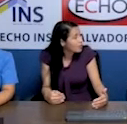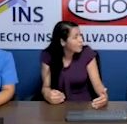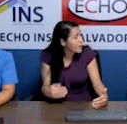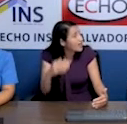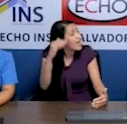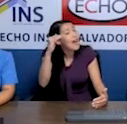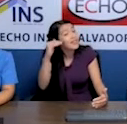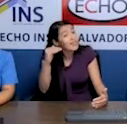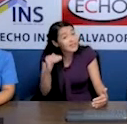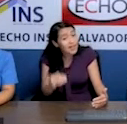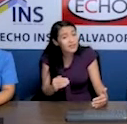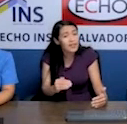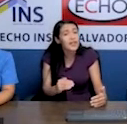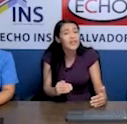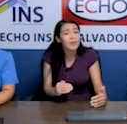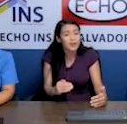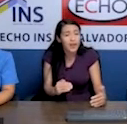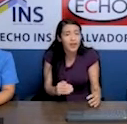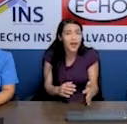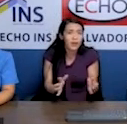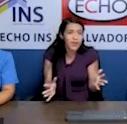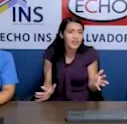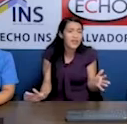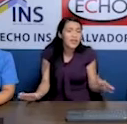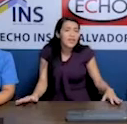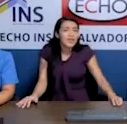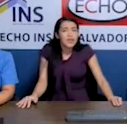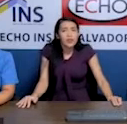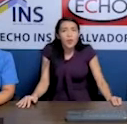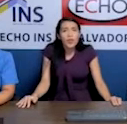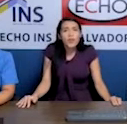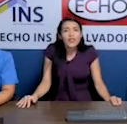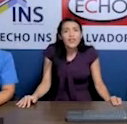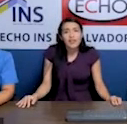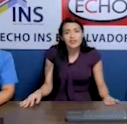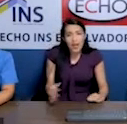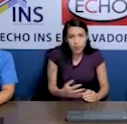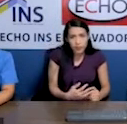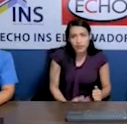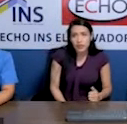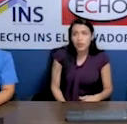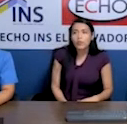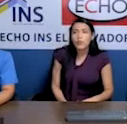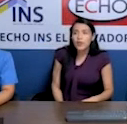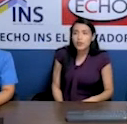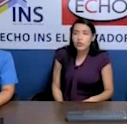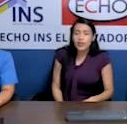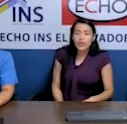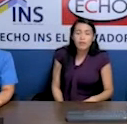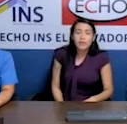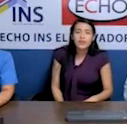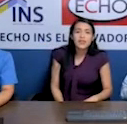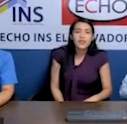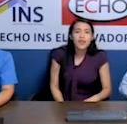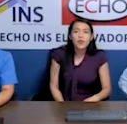tiene derecho también a realizársele el abordaje. Ahora bien, No podemos generalizar porque si en algún